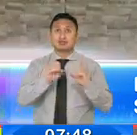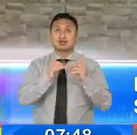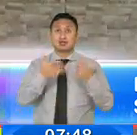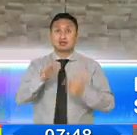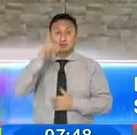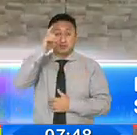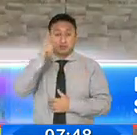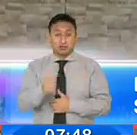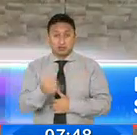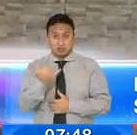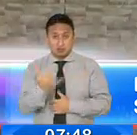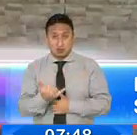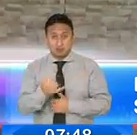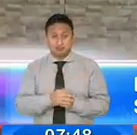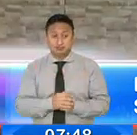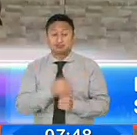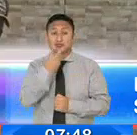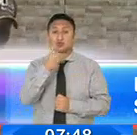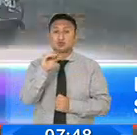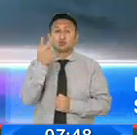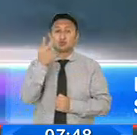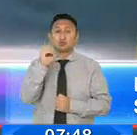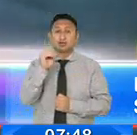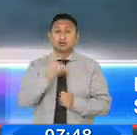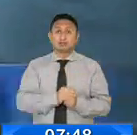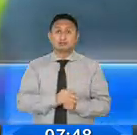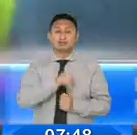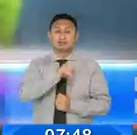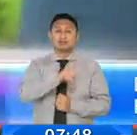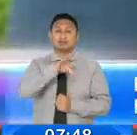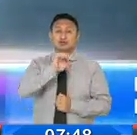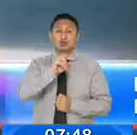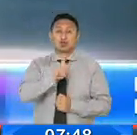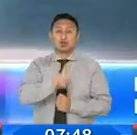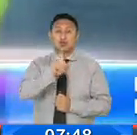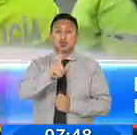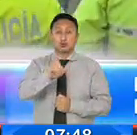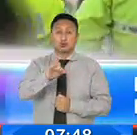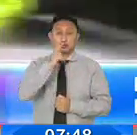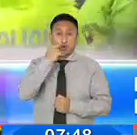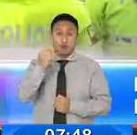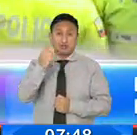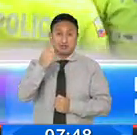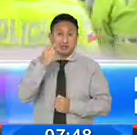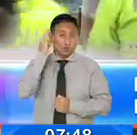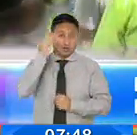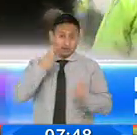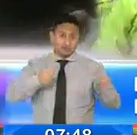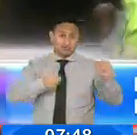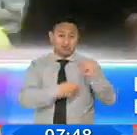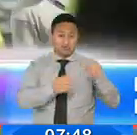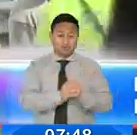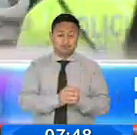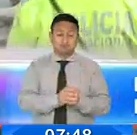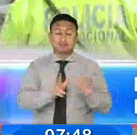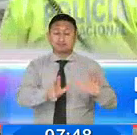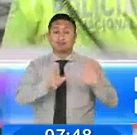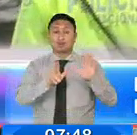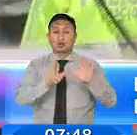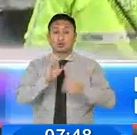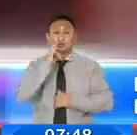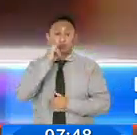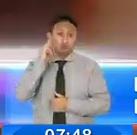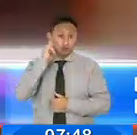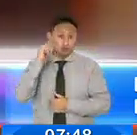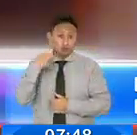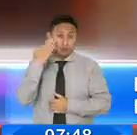del Estado cerraban el 2020 con 101 femicidios, al menos 98 menores de edad quedaron sin sus madres